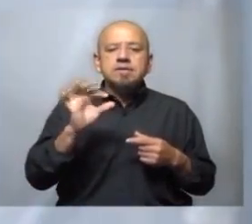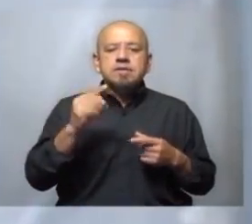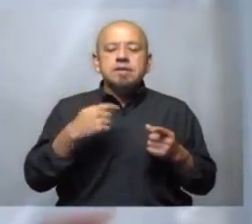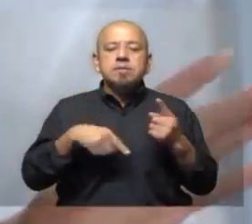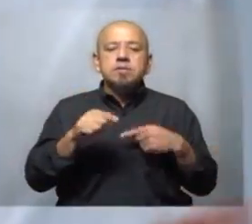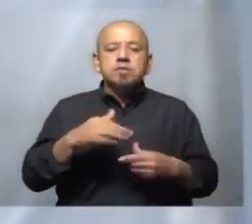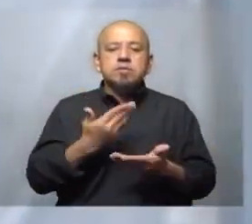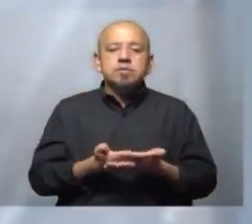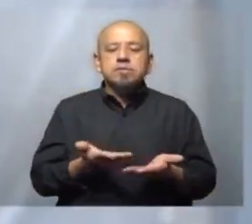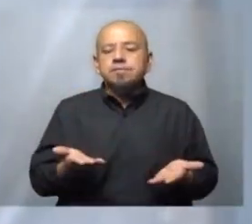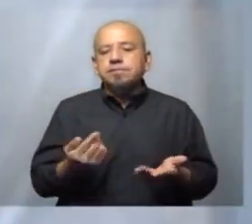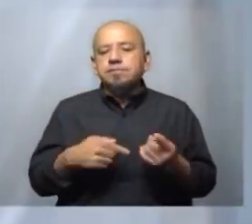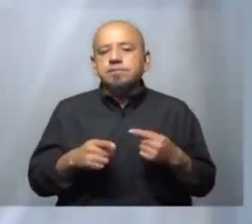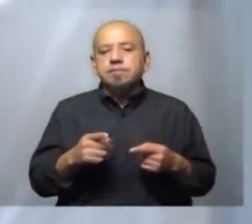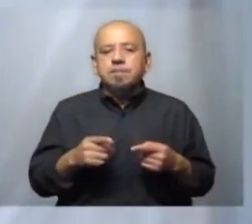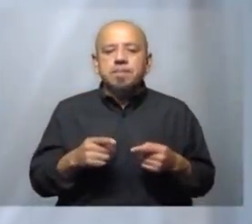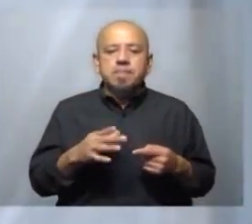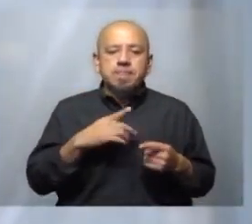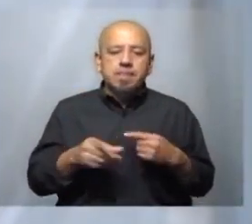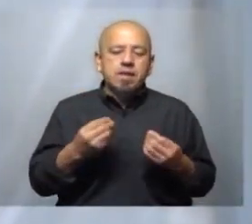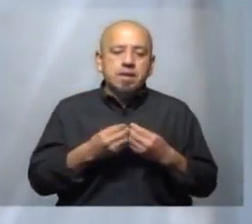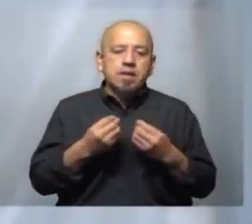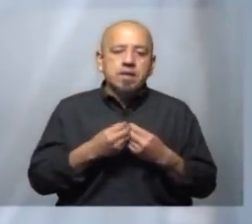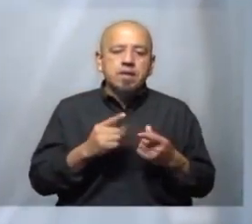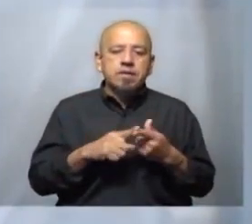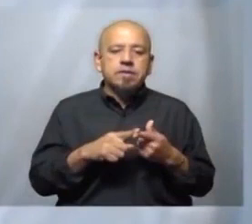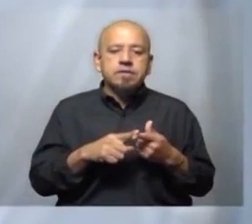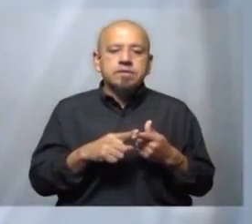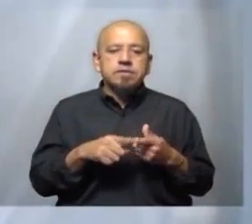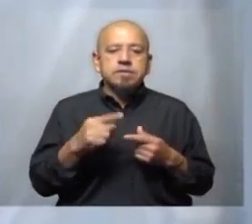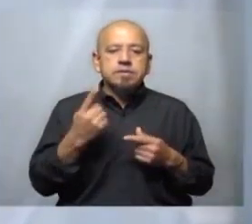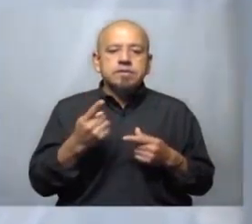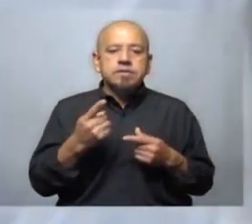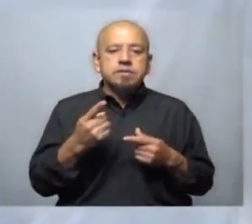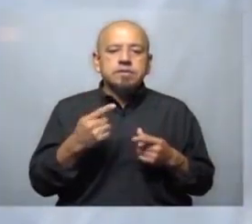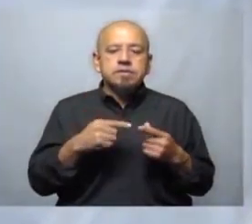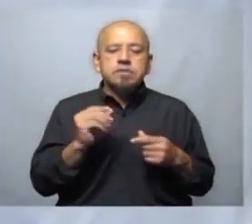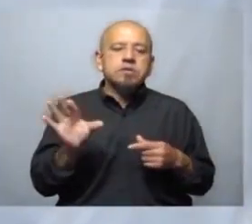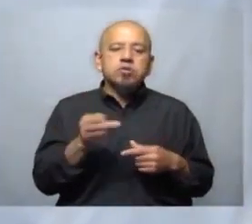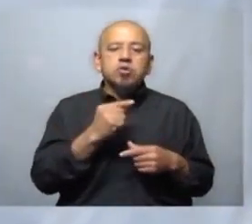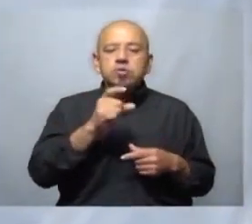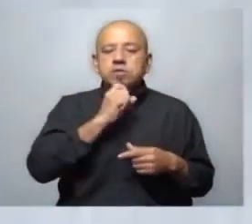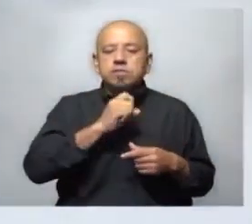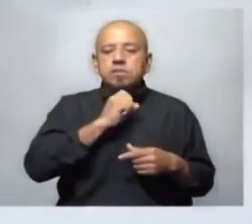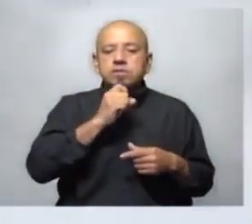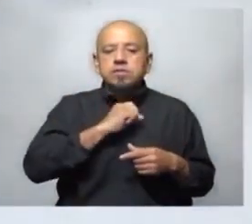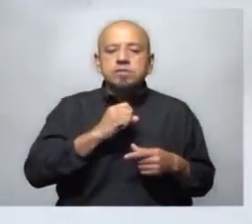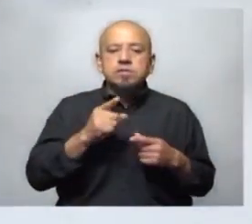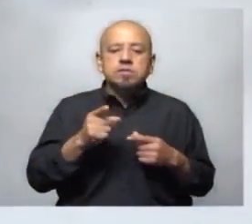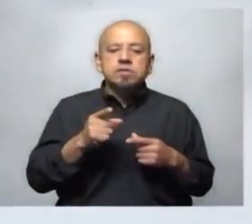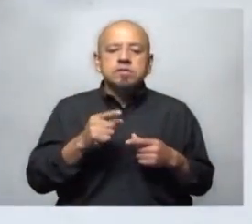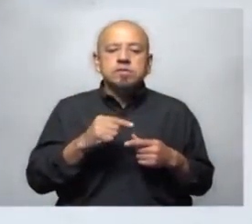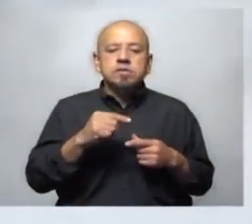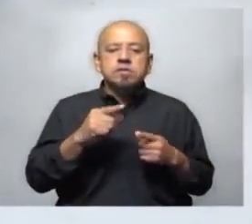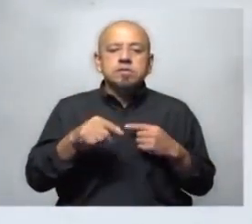ficción Pero hay los que proponemos son los siguientes hay bastantes novedades el primero Es todo es mentira en la que Joaquín Roldán